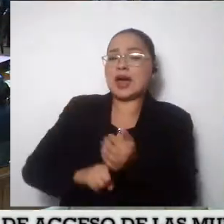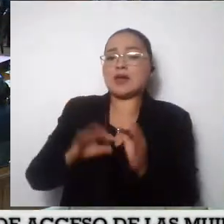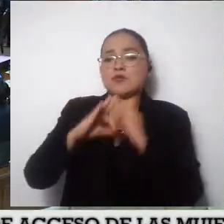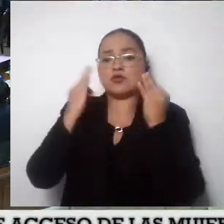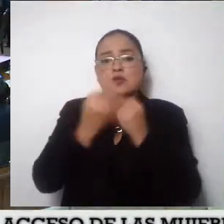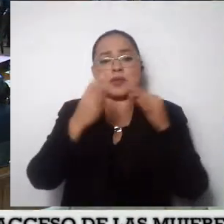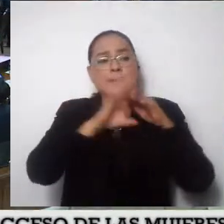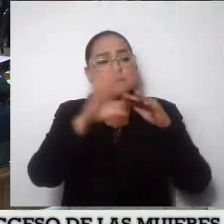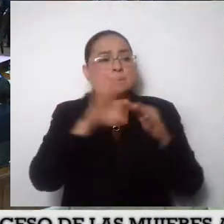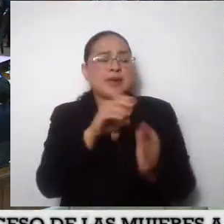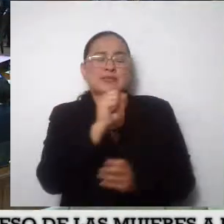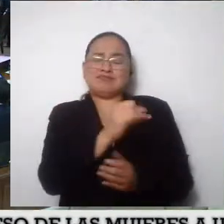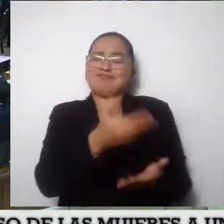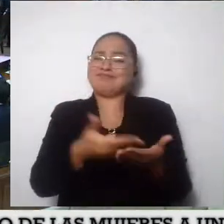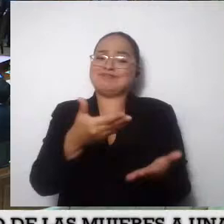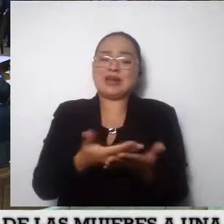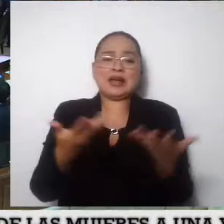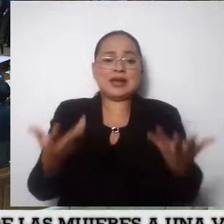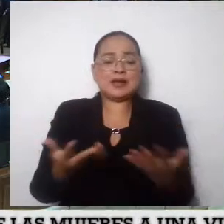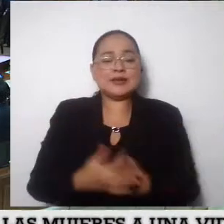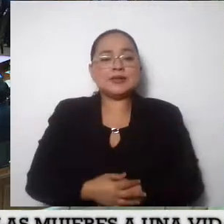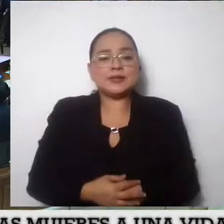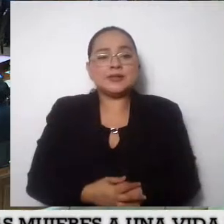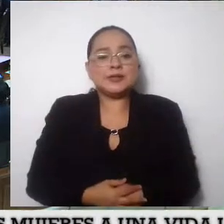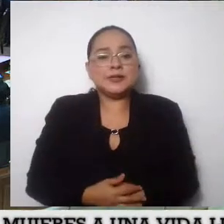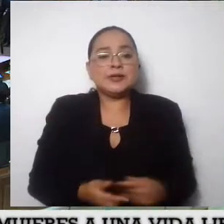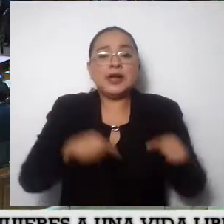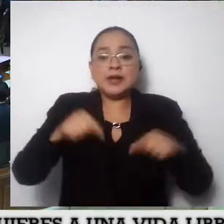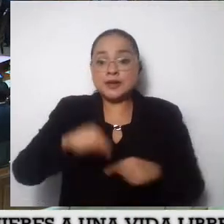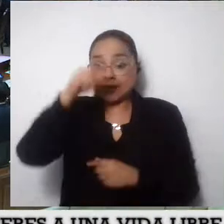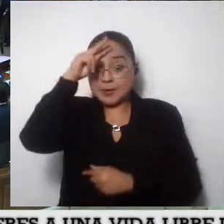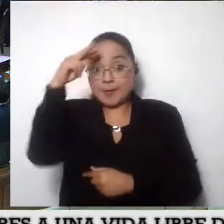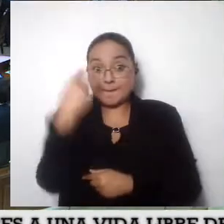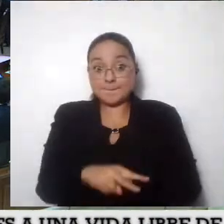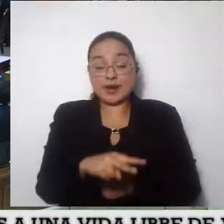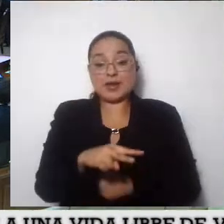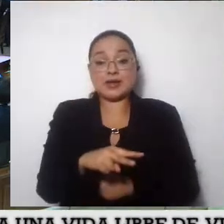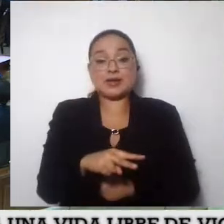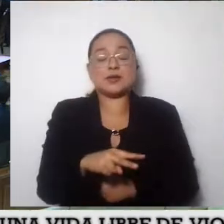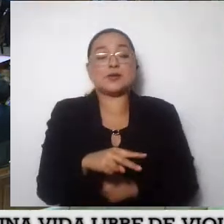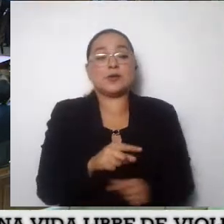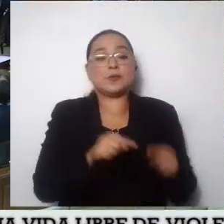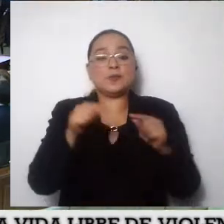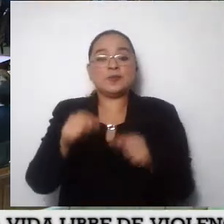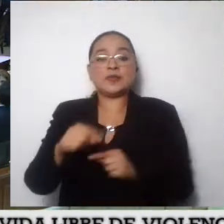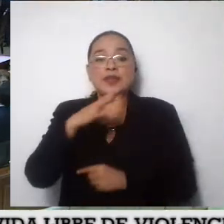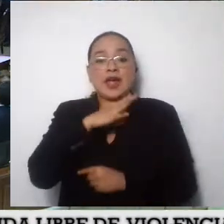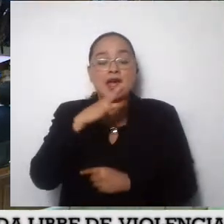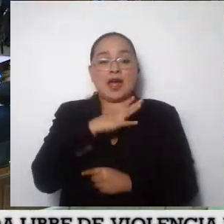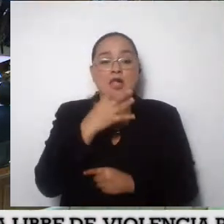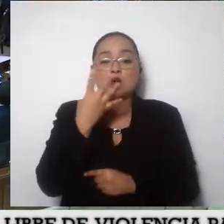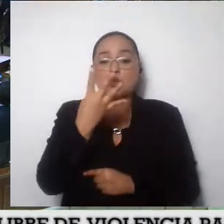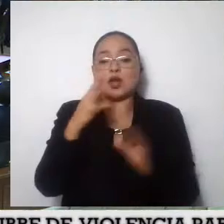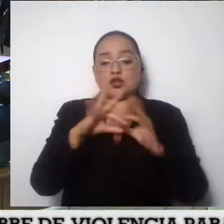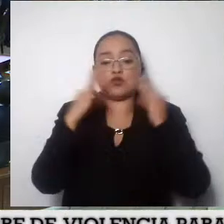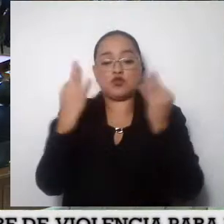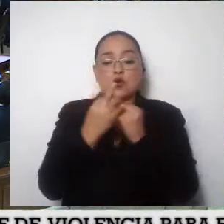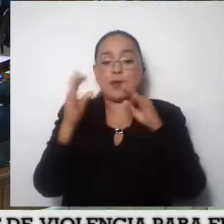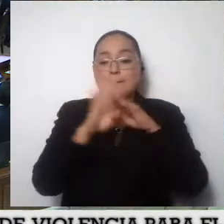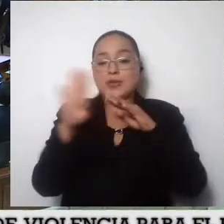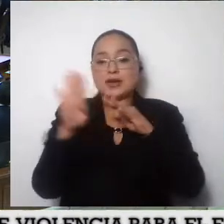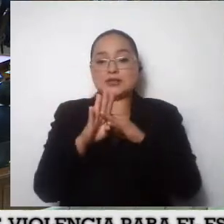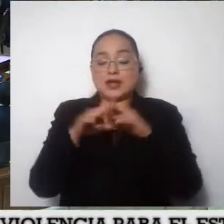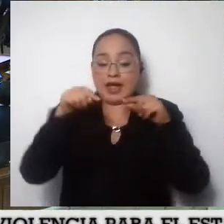migratorios actuales. México es un país en el que convergen las cuatro dimensiones de la migración: